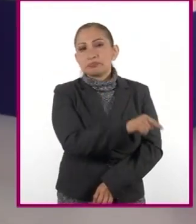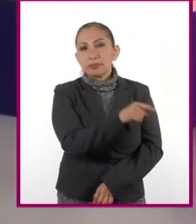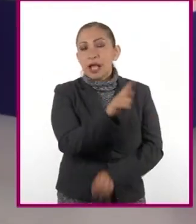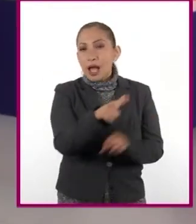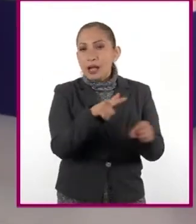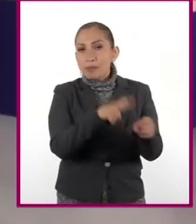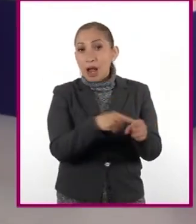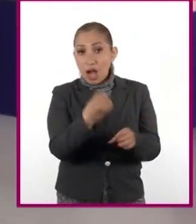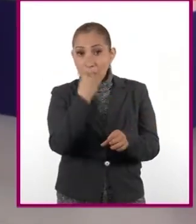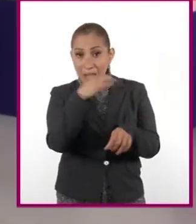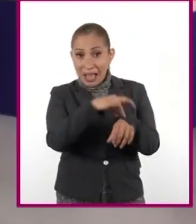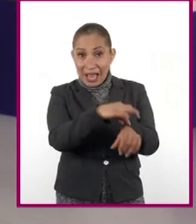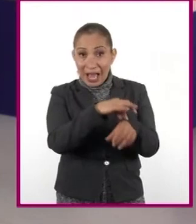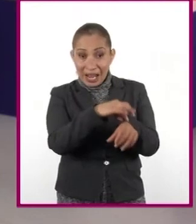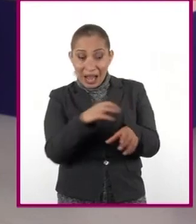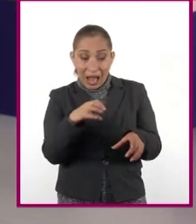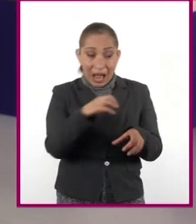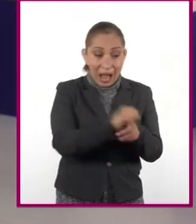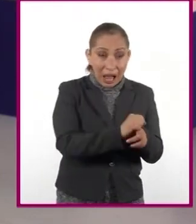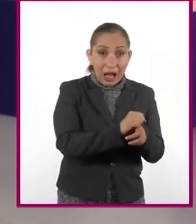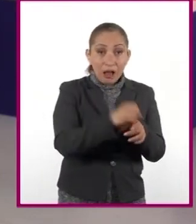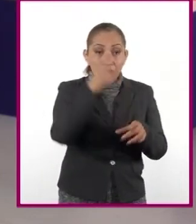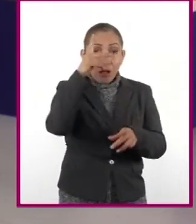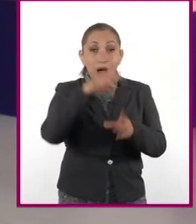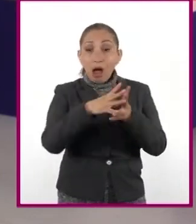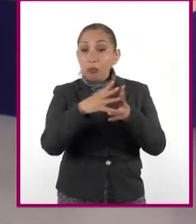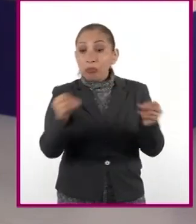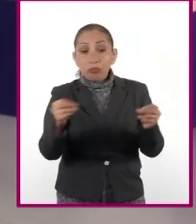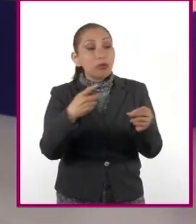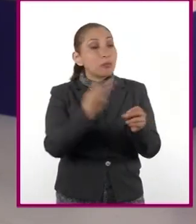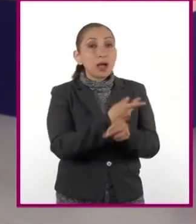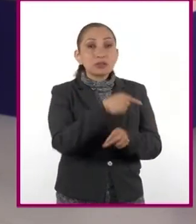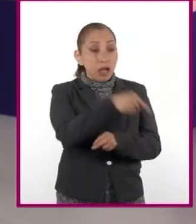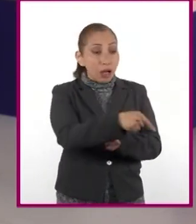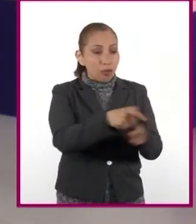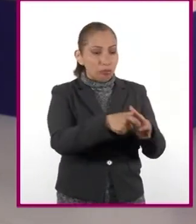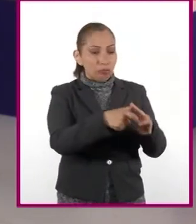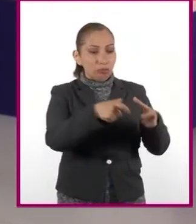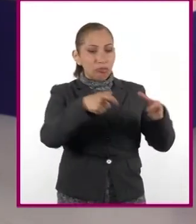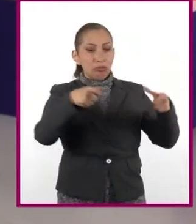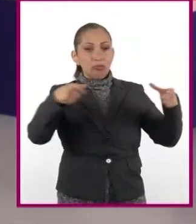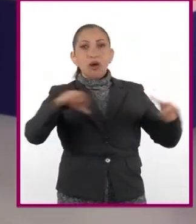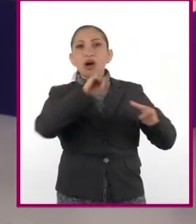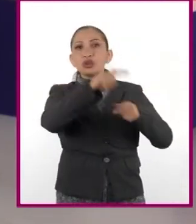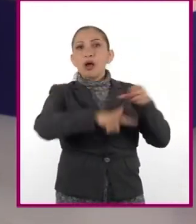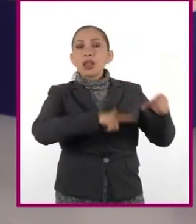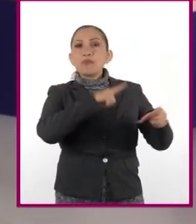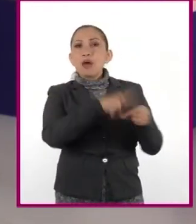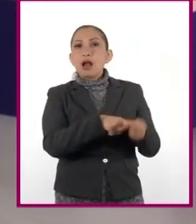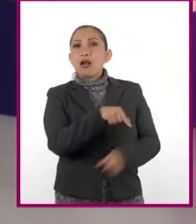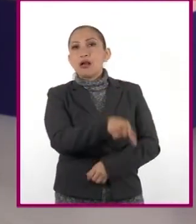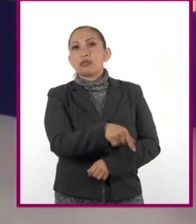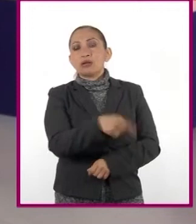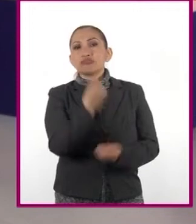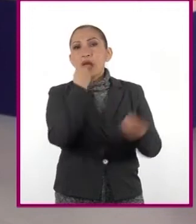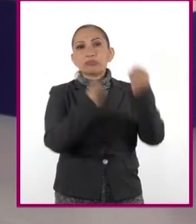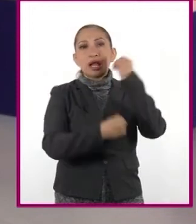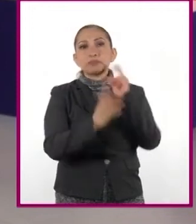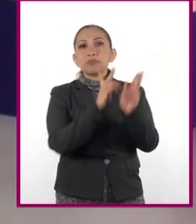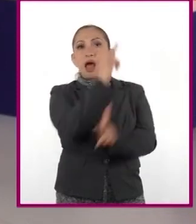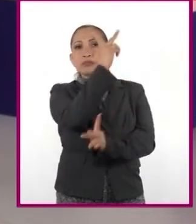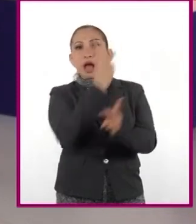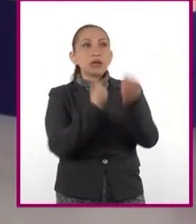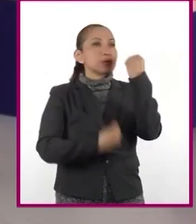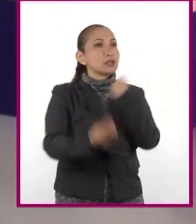depredadores, probablemente se alteraría la cadena alimentaria y provocaría una sobrepoblación de herbívoros que